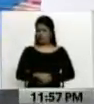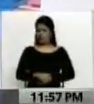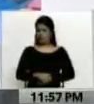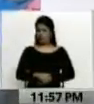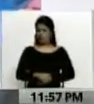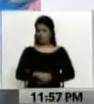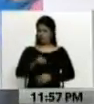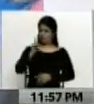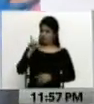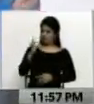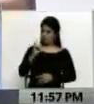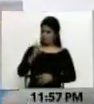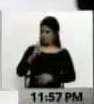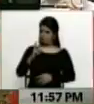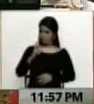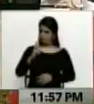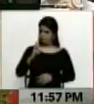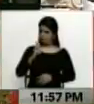vale